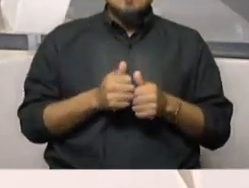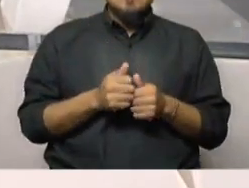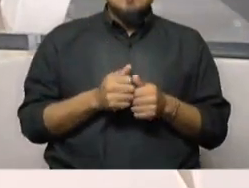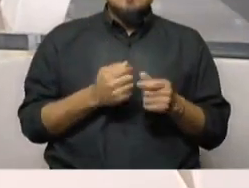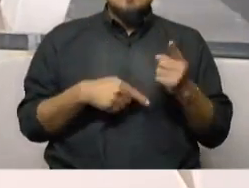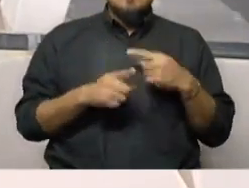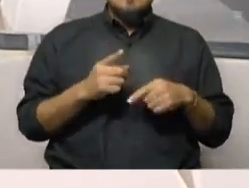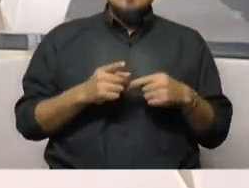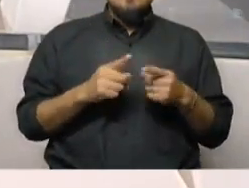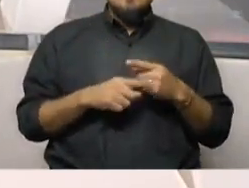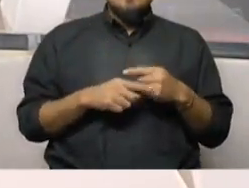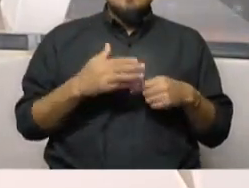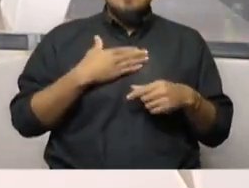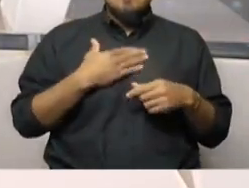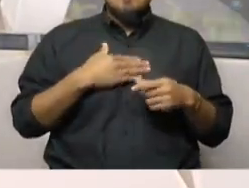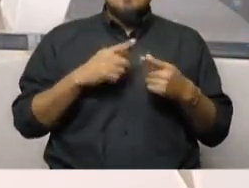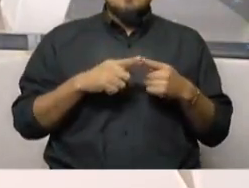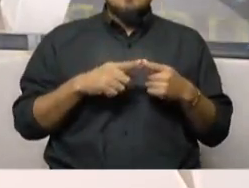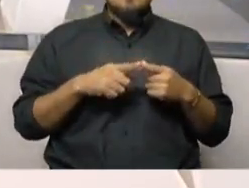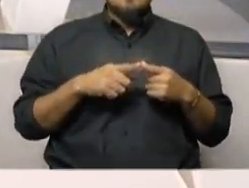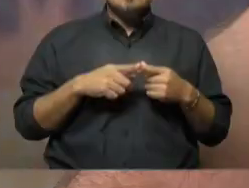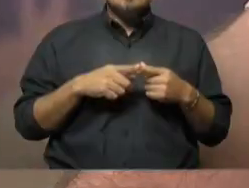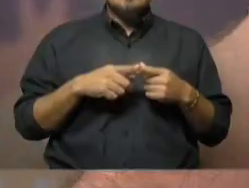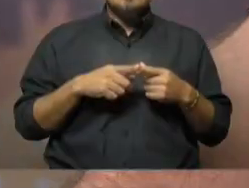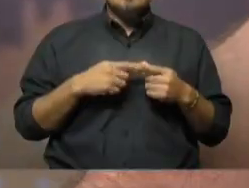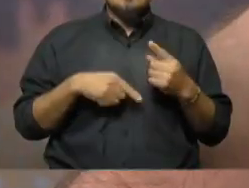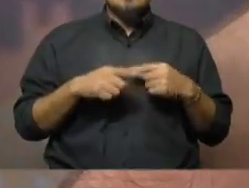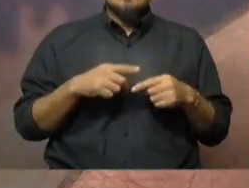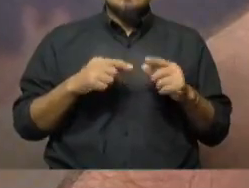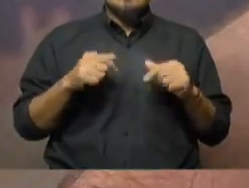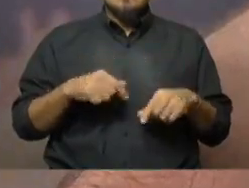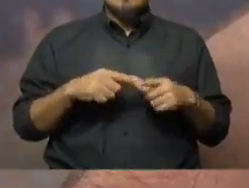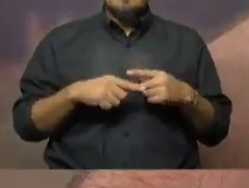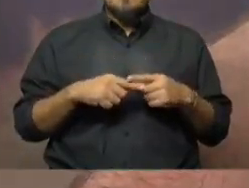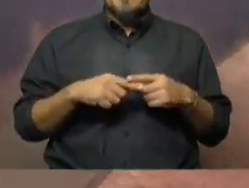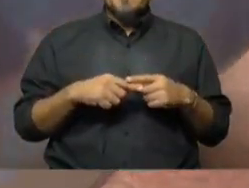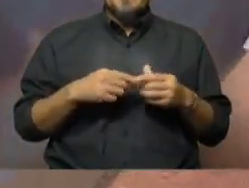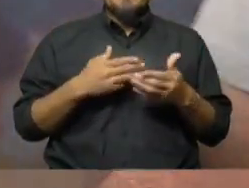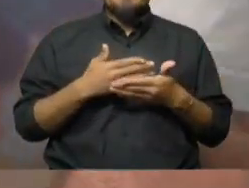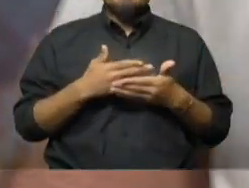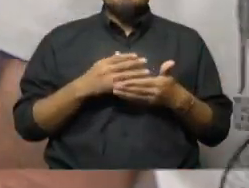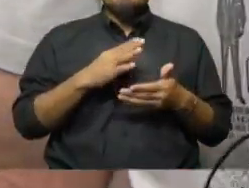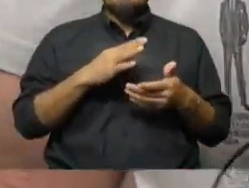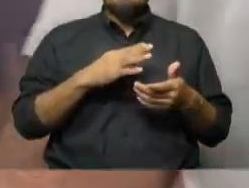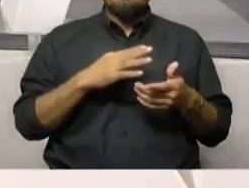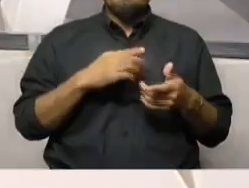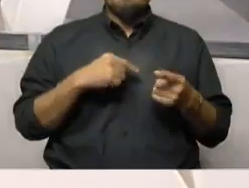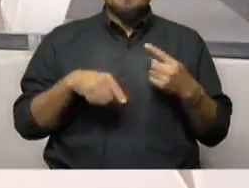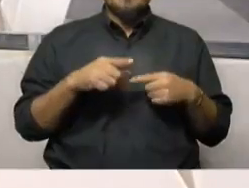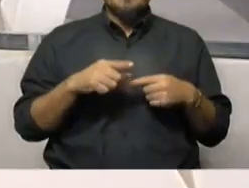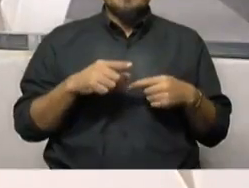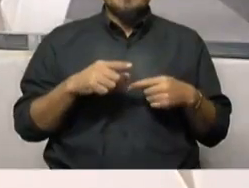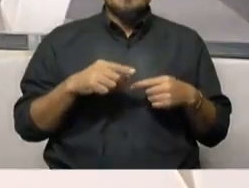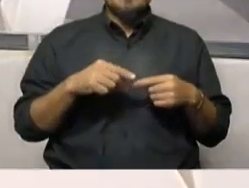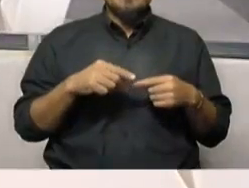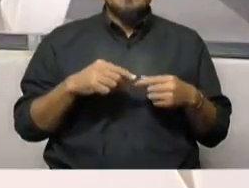sea la última. Me encanta. Un gusto. Está buenísimo. ¿Cómo estás vos? Muy bien, muy bien. Hoy noche hay como un clima y cercano sí, se nota. A TV Ciudad porque